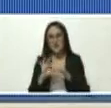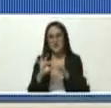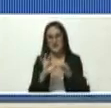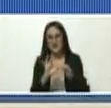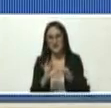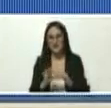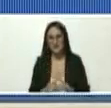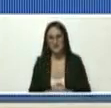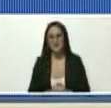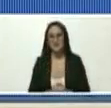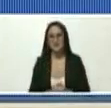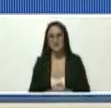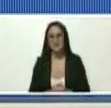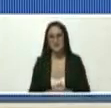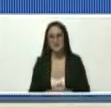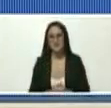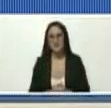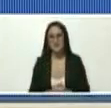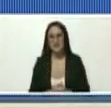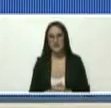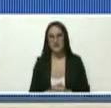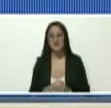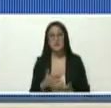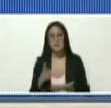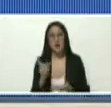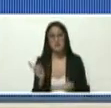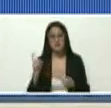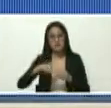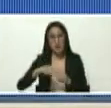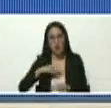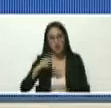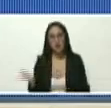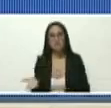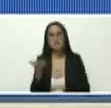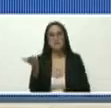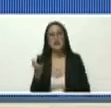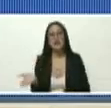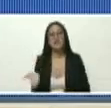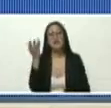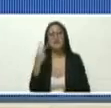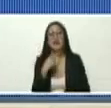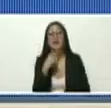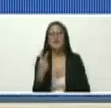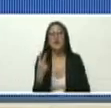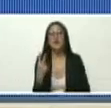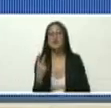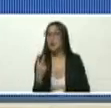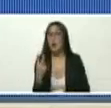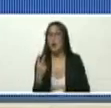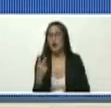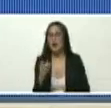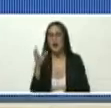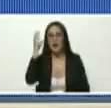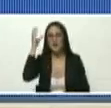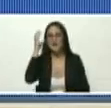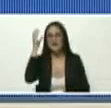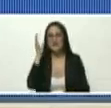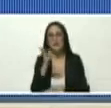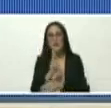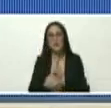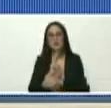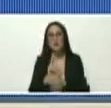Árabes Unidos, lo cual sea una plataforma enorme para nosotros poder levantar la voz de la OPEP, para aumentar la conciencia sobre el uso